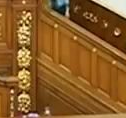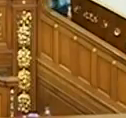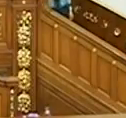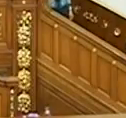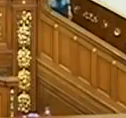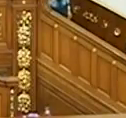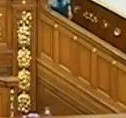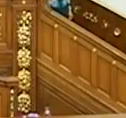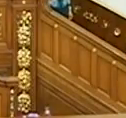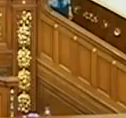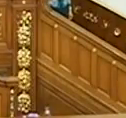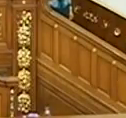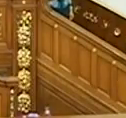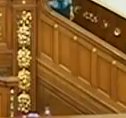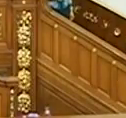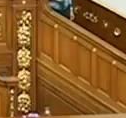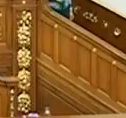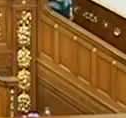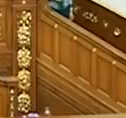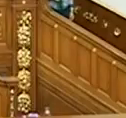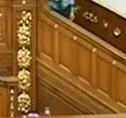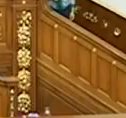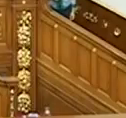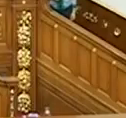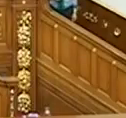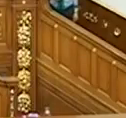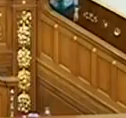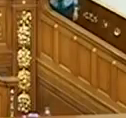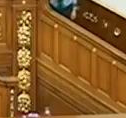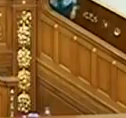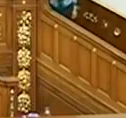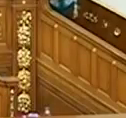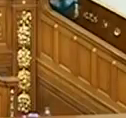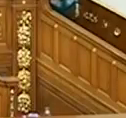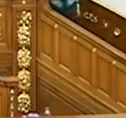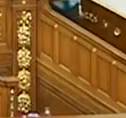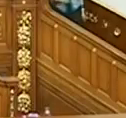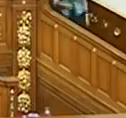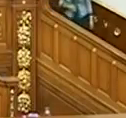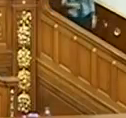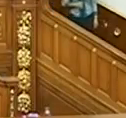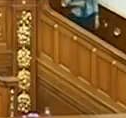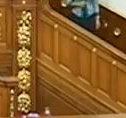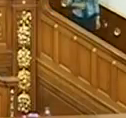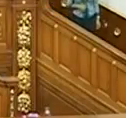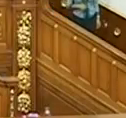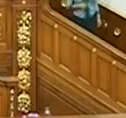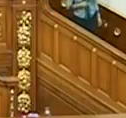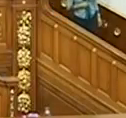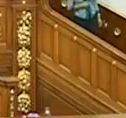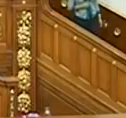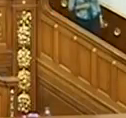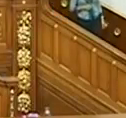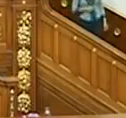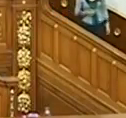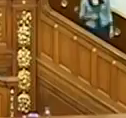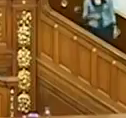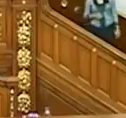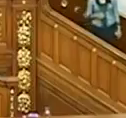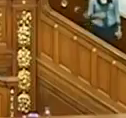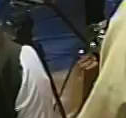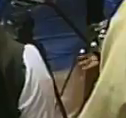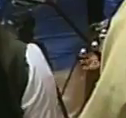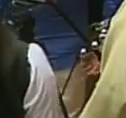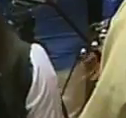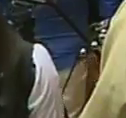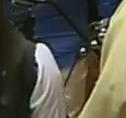sesión ordinaria número 30 el primer vicepresidente de la Asamblea Nacional Constituyente, Aristóbulo Isturiz, así como Eduardo